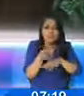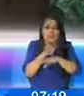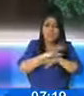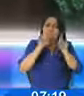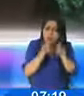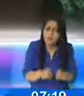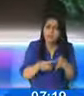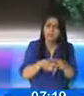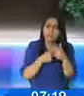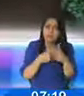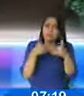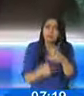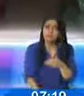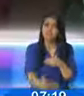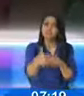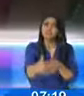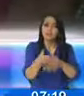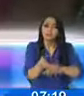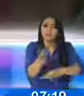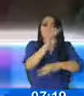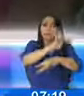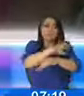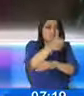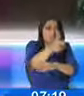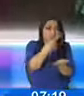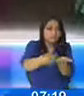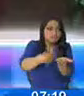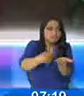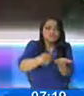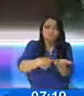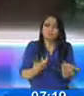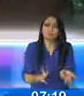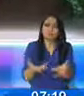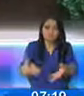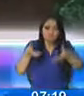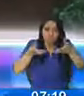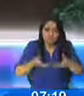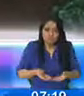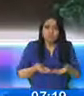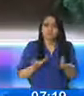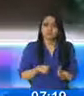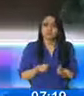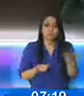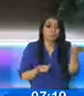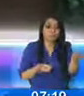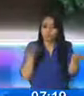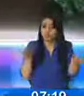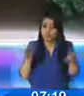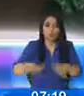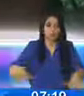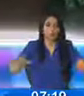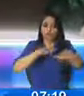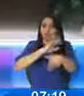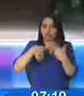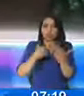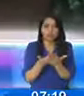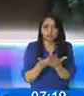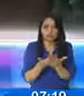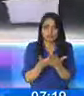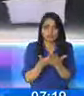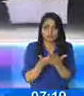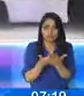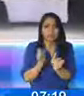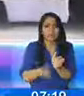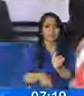que dar paso para que en el pleno de la asamblea nacional se reciba tanto del un lado como del otro lado la defensa